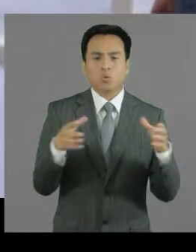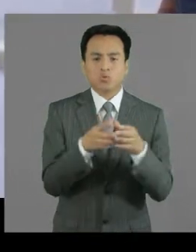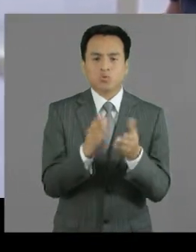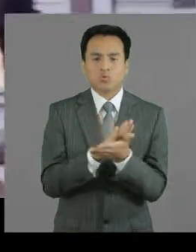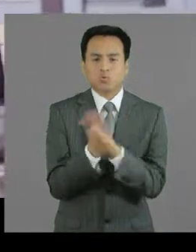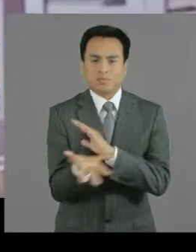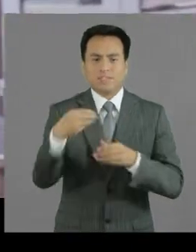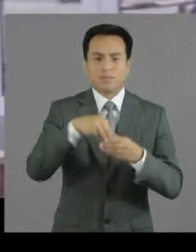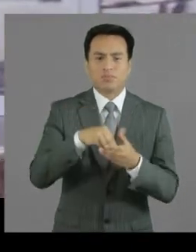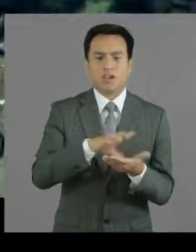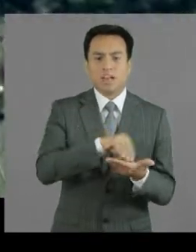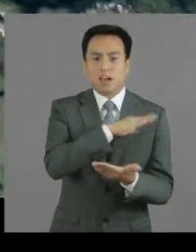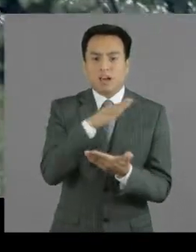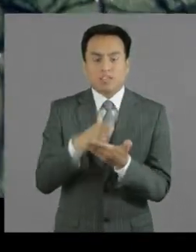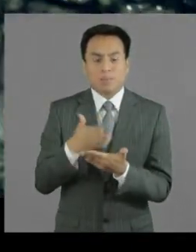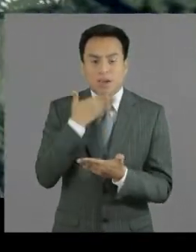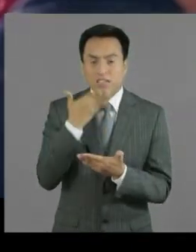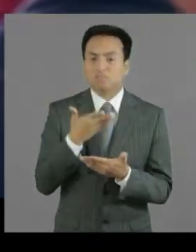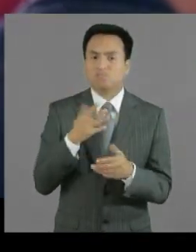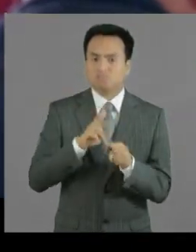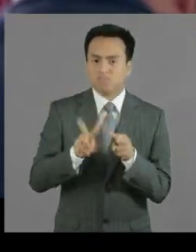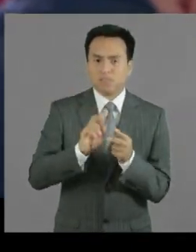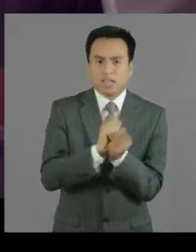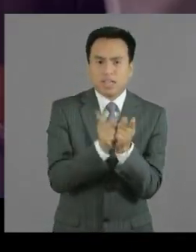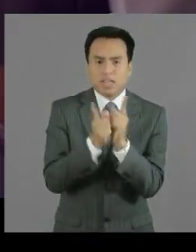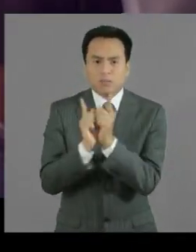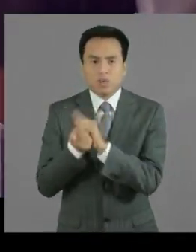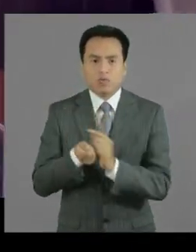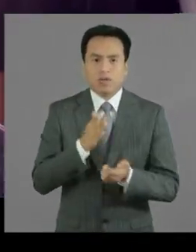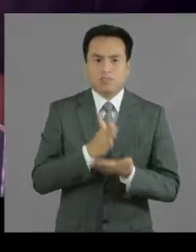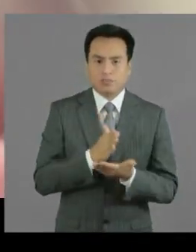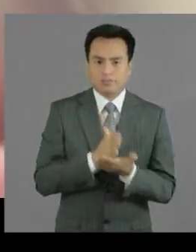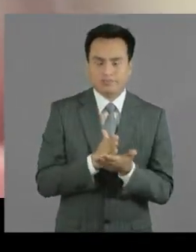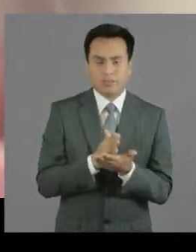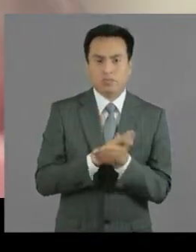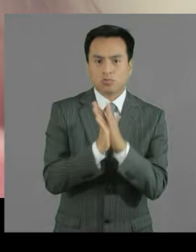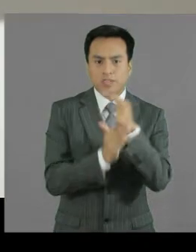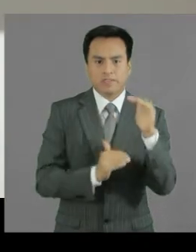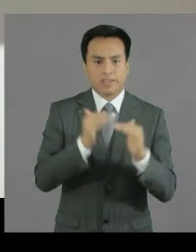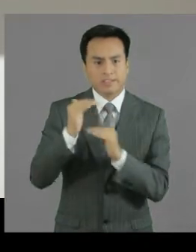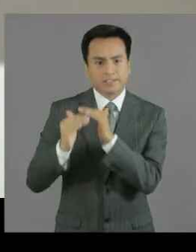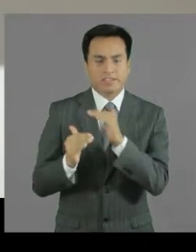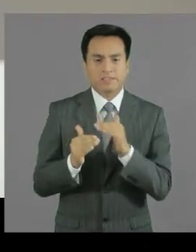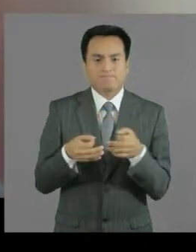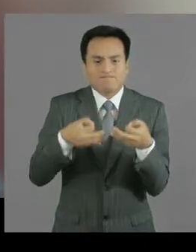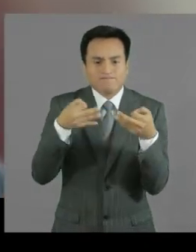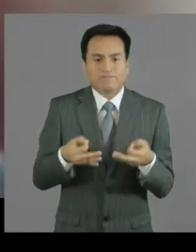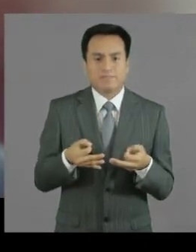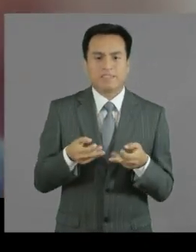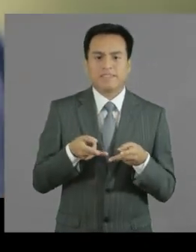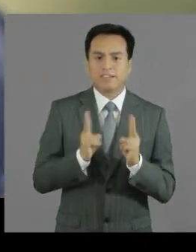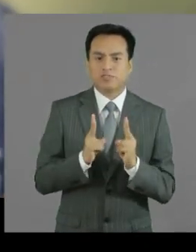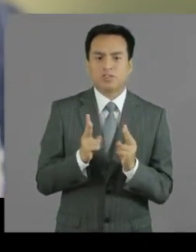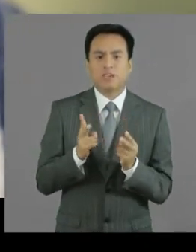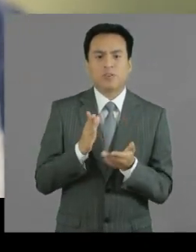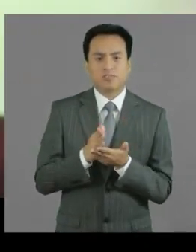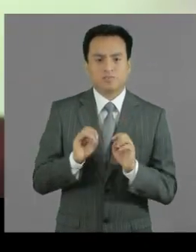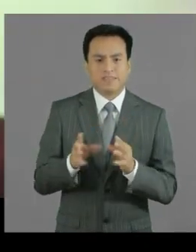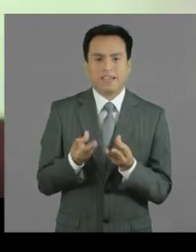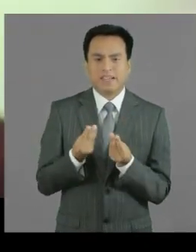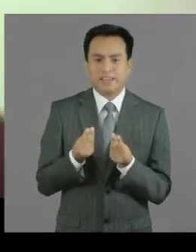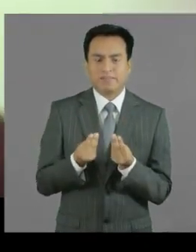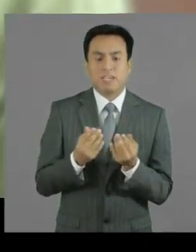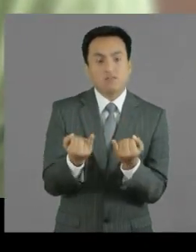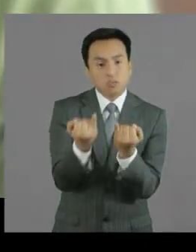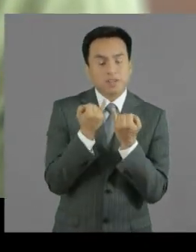En este curso entramos todos. De Arica a Magallanes, se están realizando grandes cambios en la educación, en todos sus niveles, los que garantizan el derecho a una